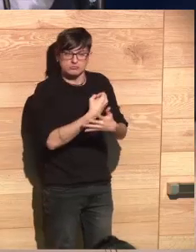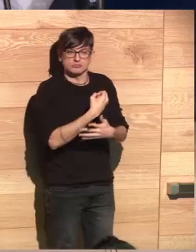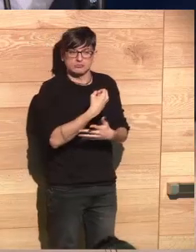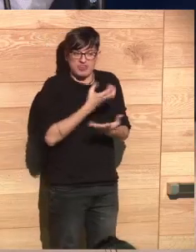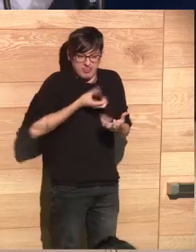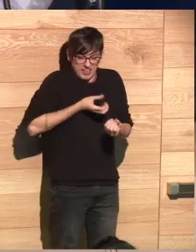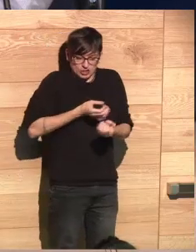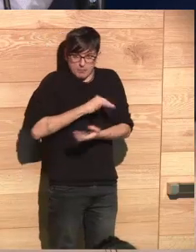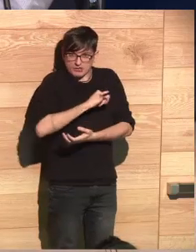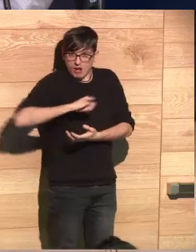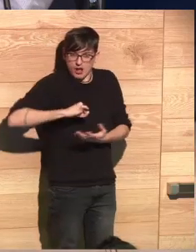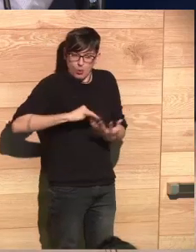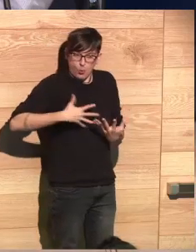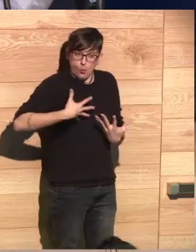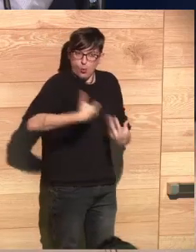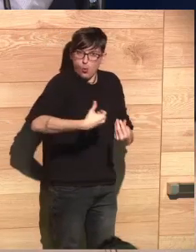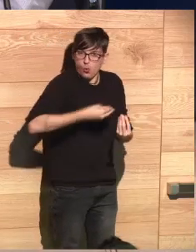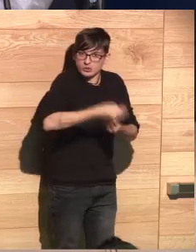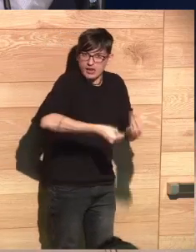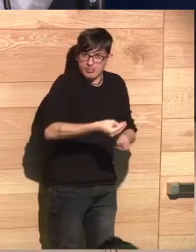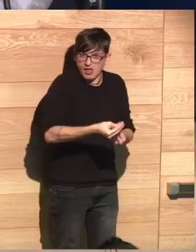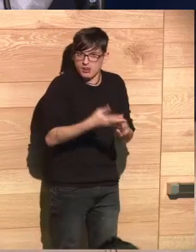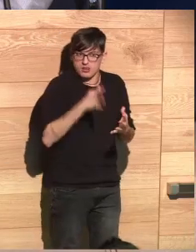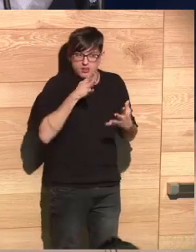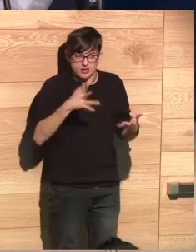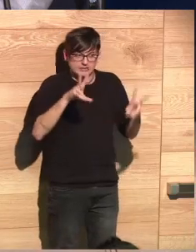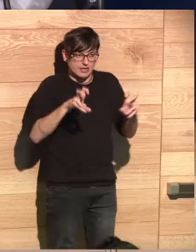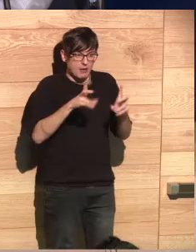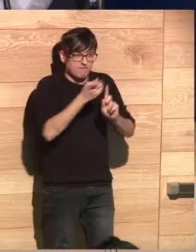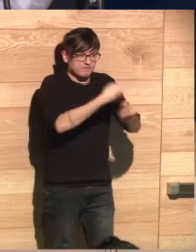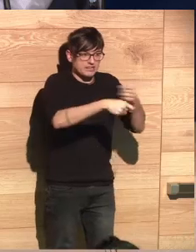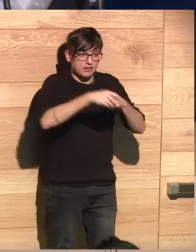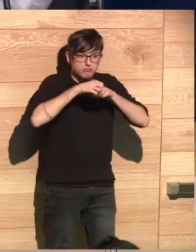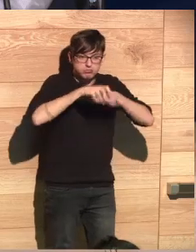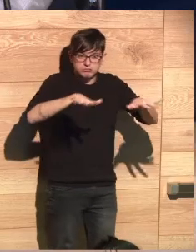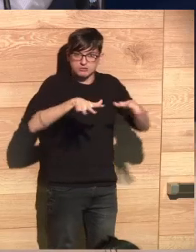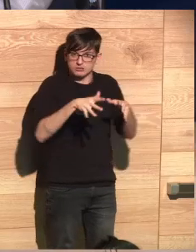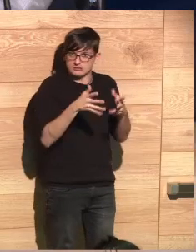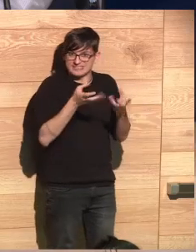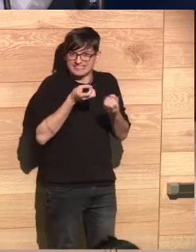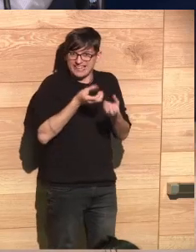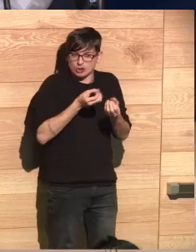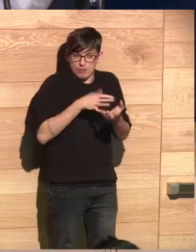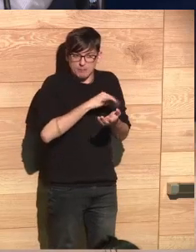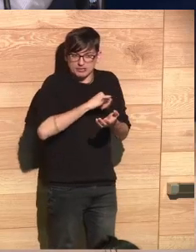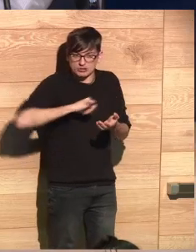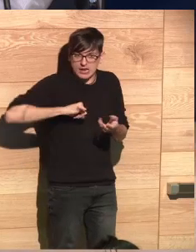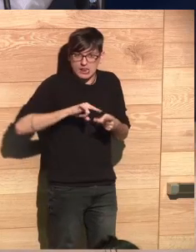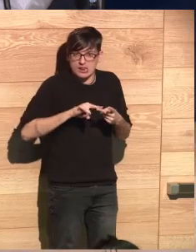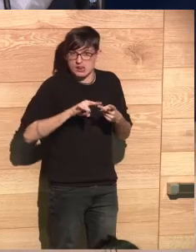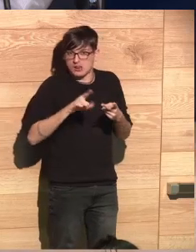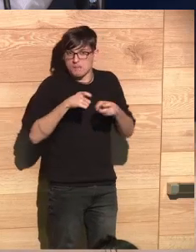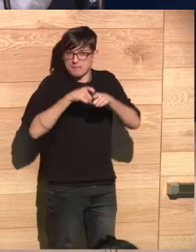de la comercialización de los datos personales y ese tipo de plataforma publicitaria